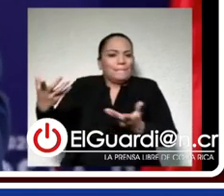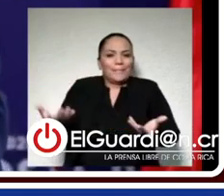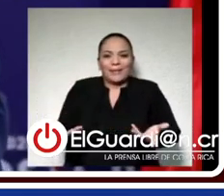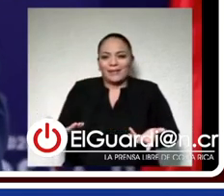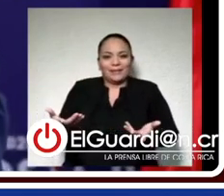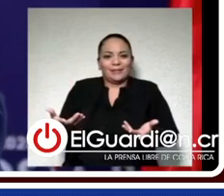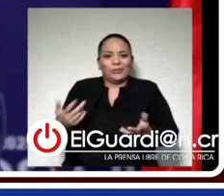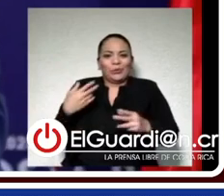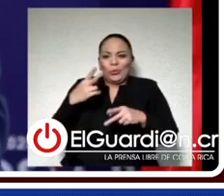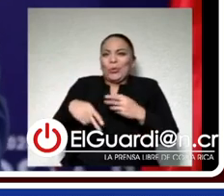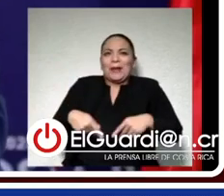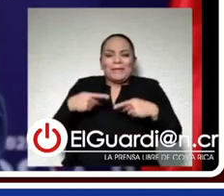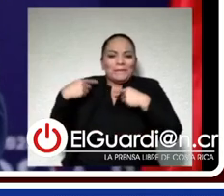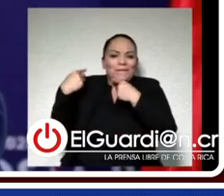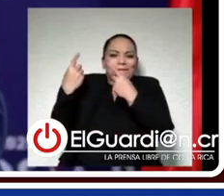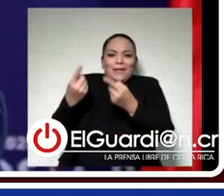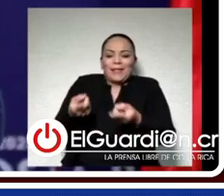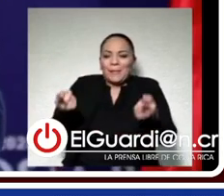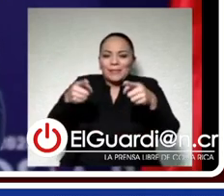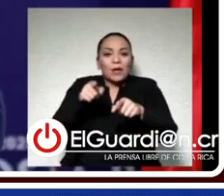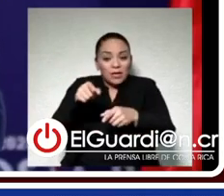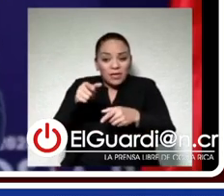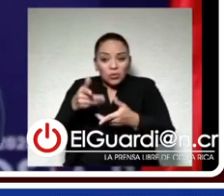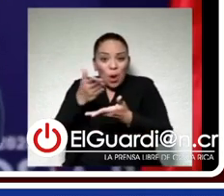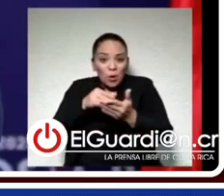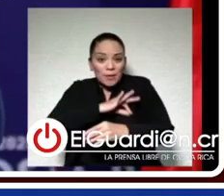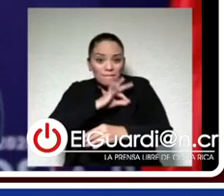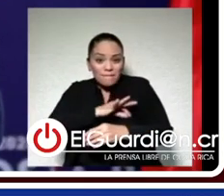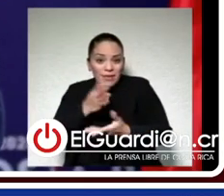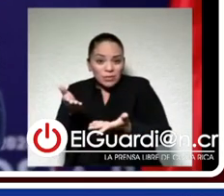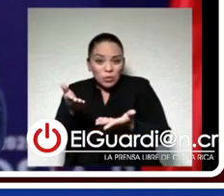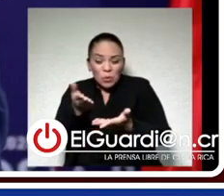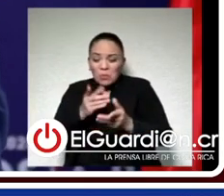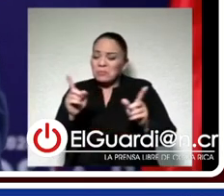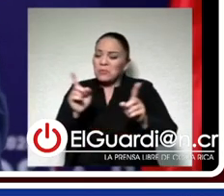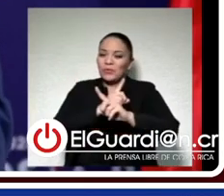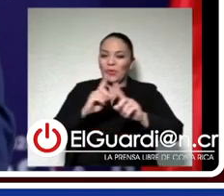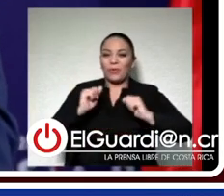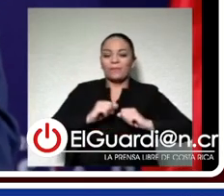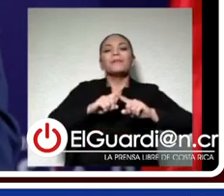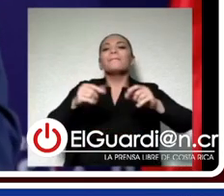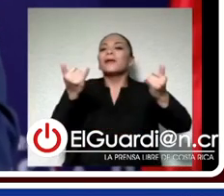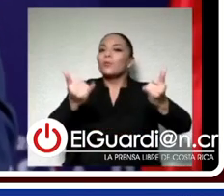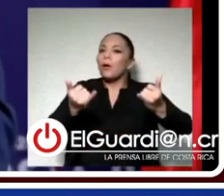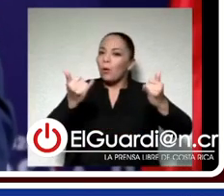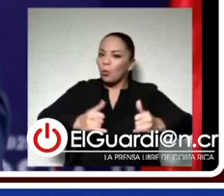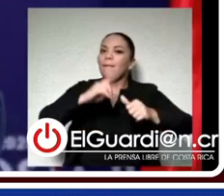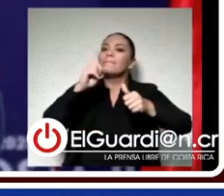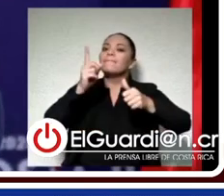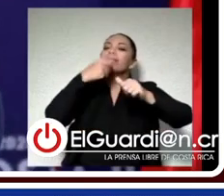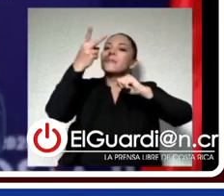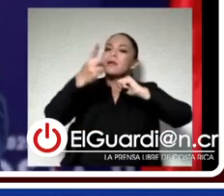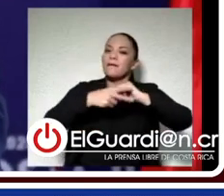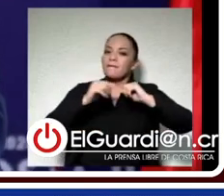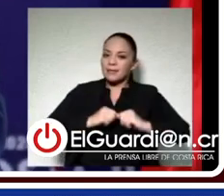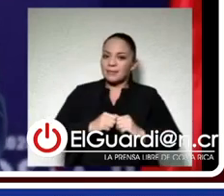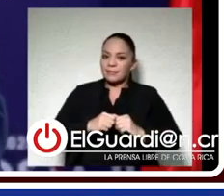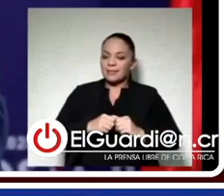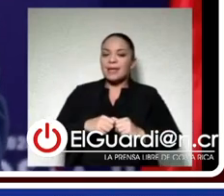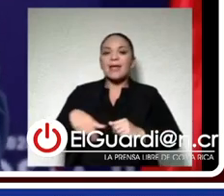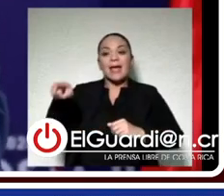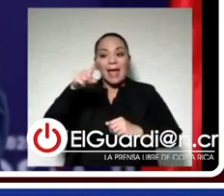no le ayuda a nadie. Lo que pasa es que ahora, por primera vez, esos